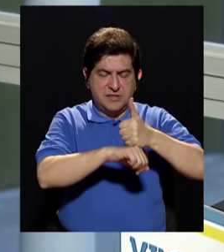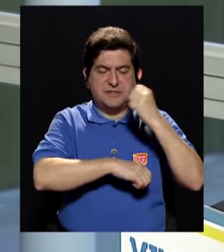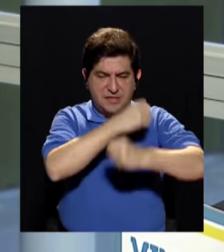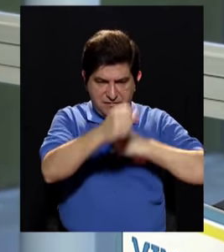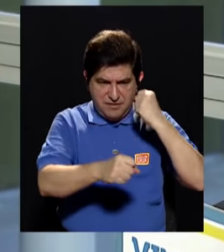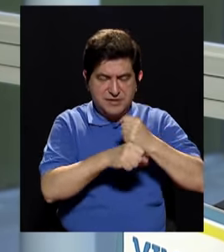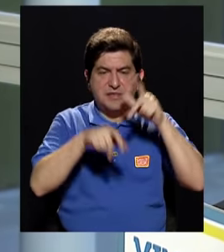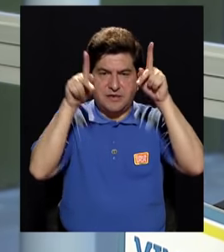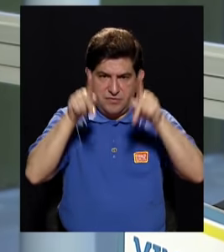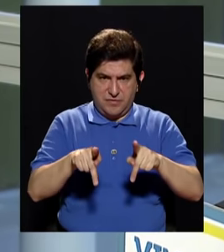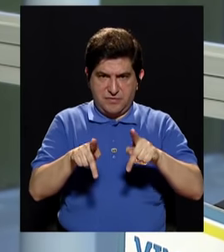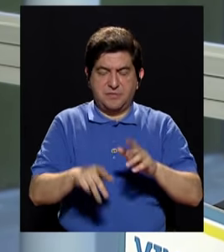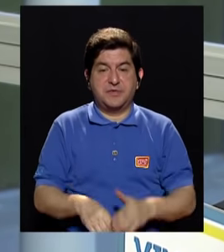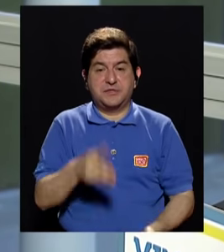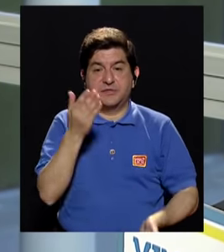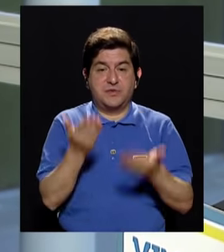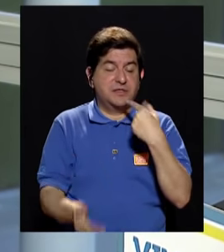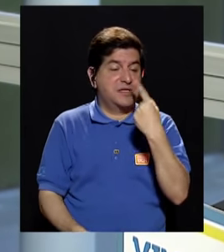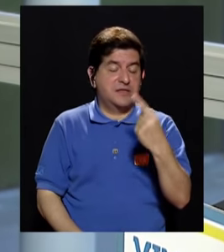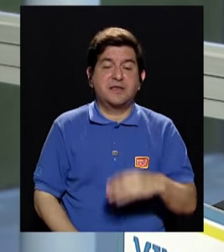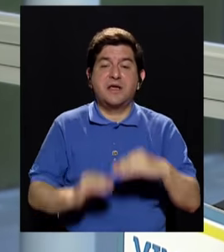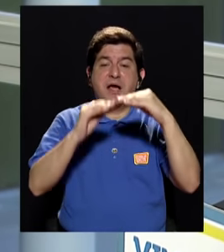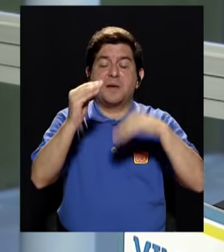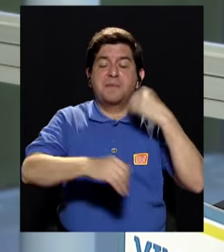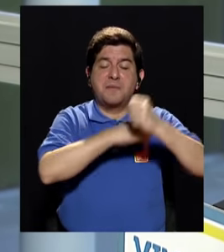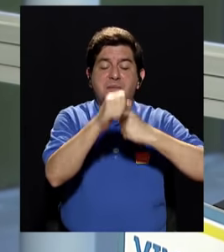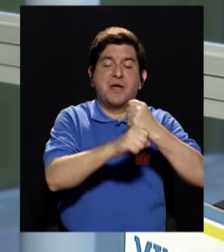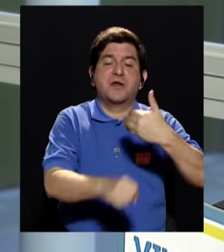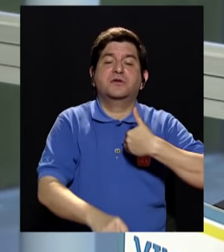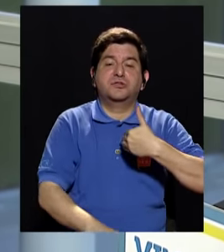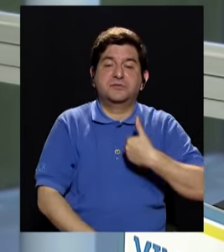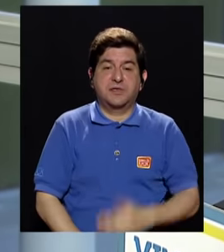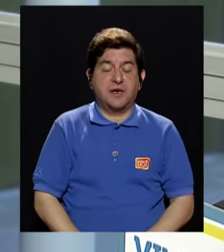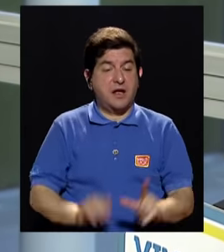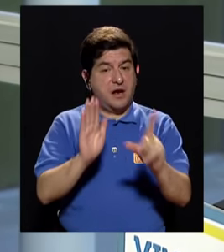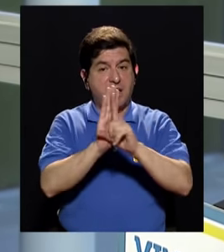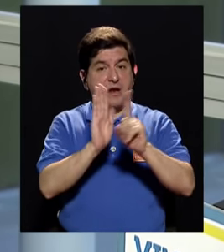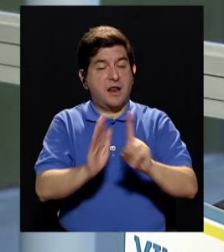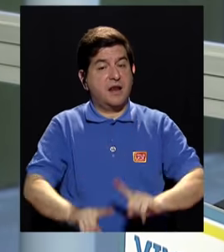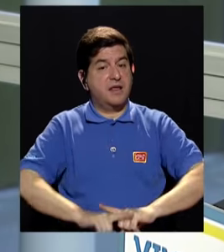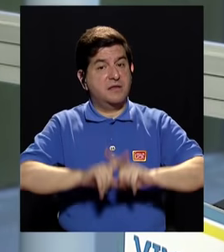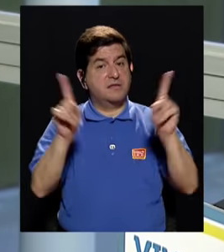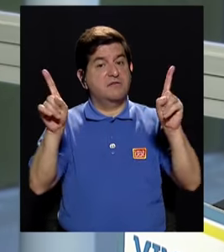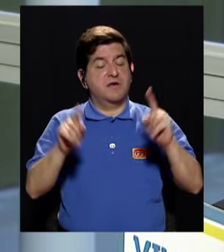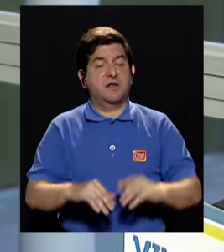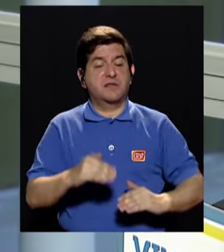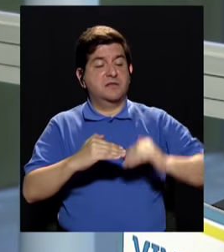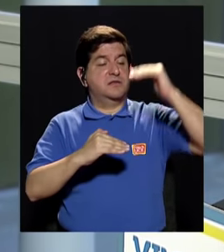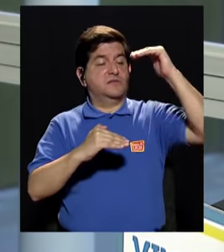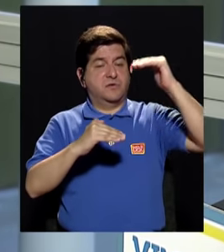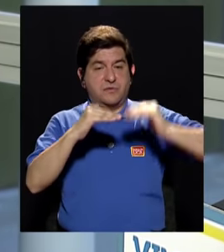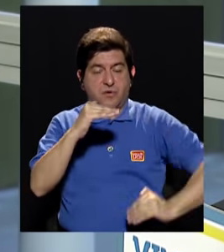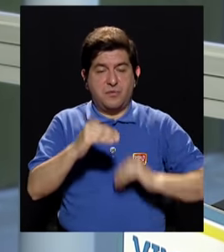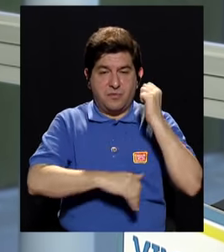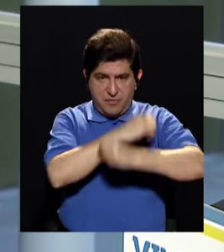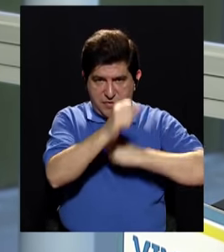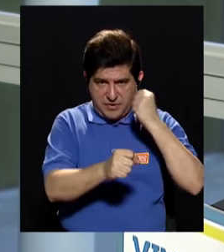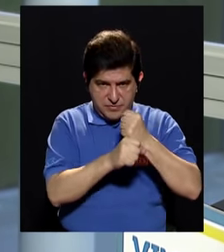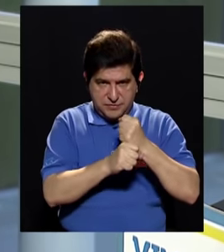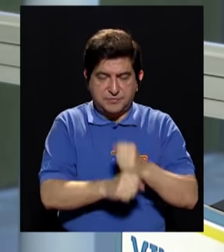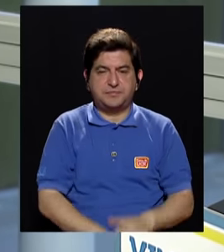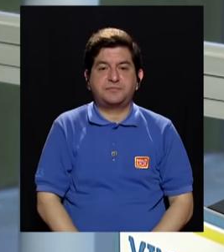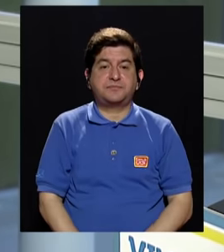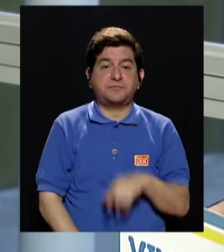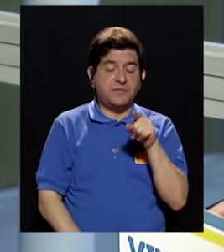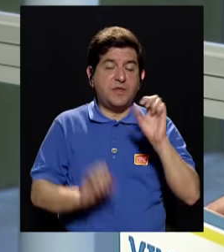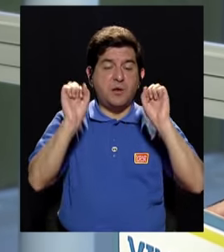edad cuando la persona haya que diga que tiene menor edad por ejemplo Y entonces la ley va a ser diferente si es mayor o menor de edad para